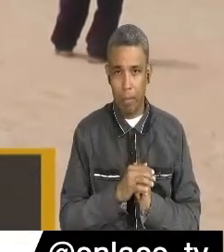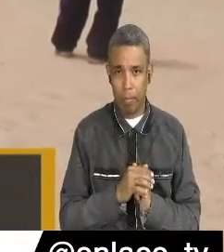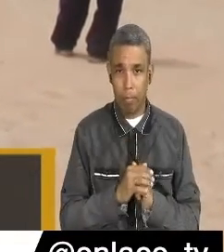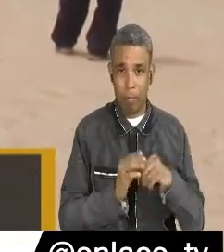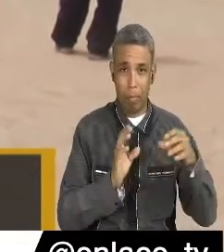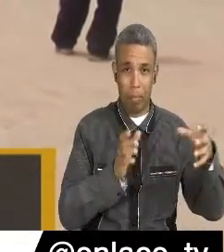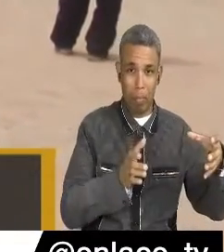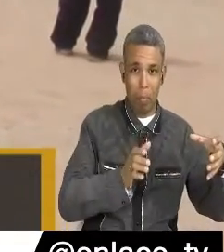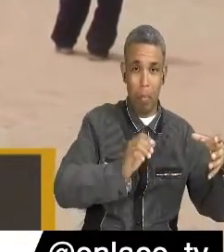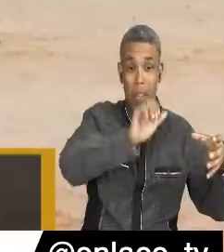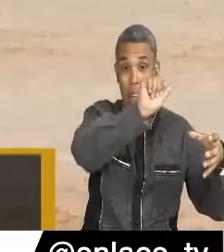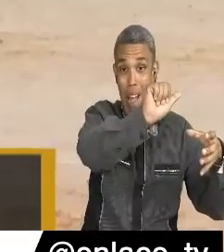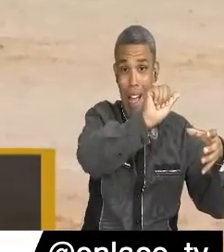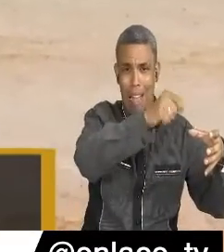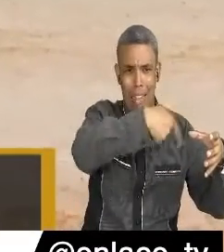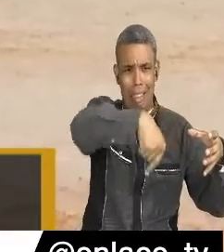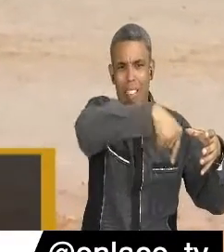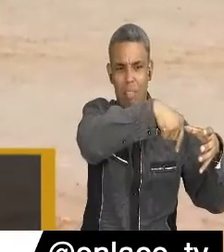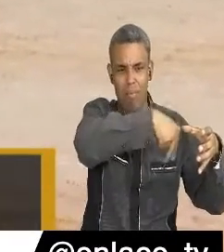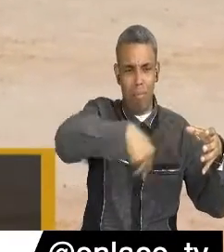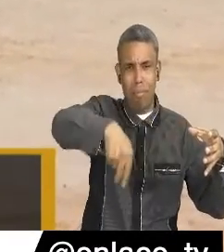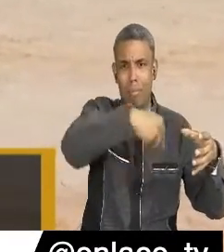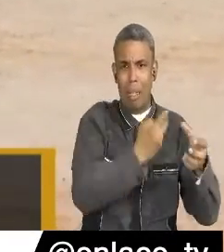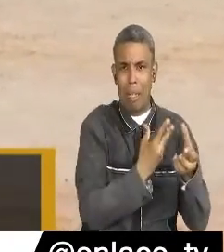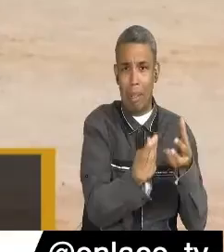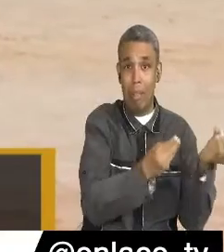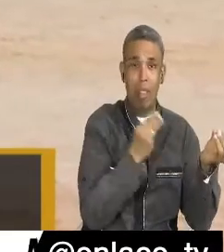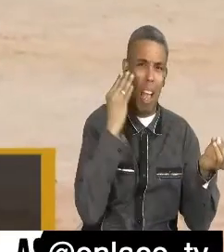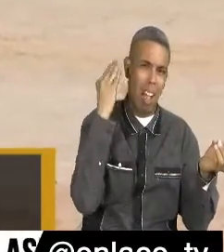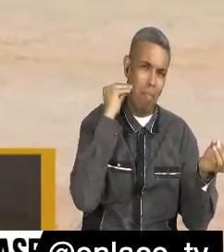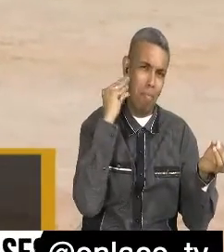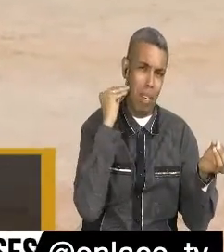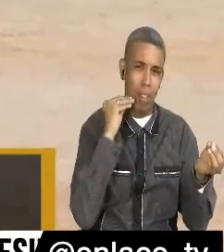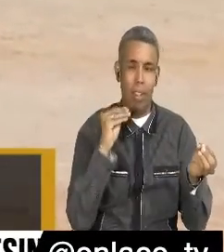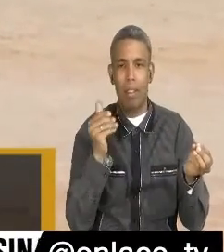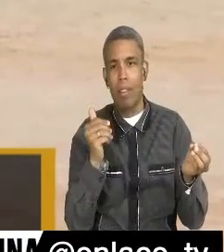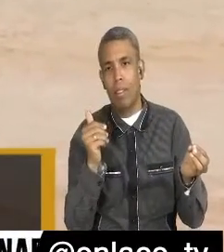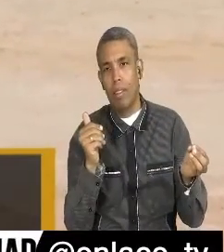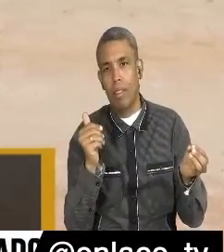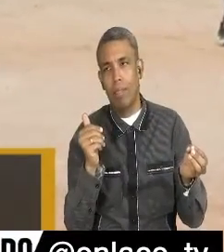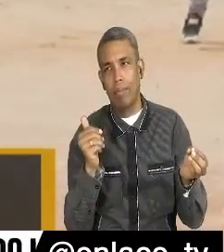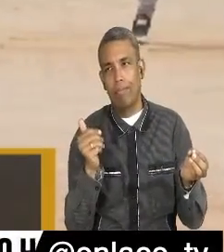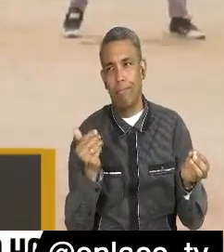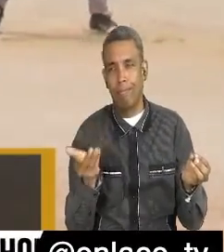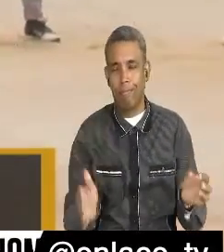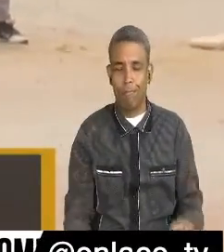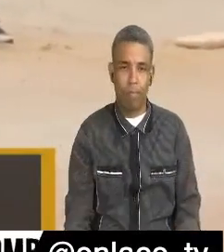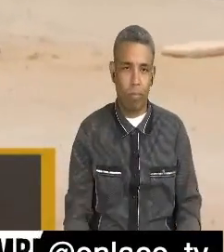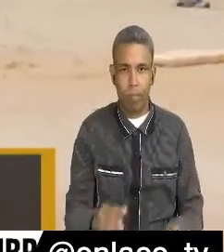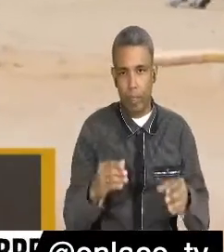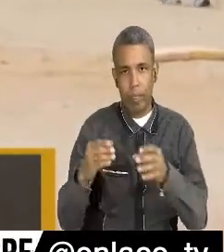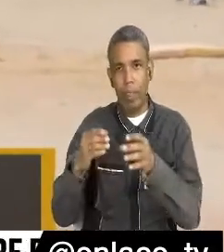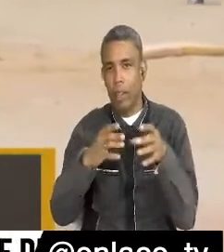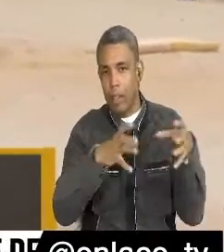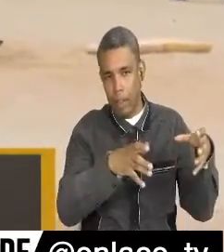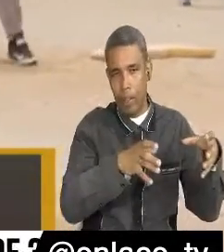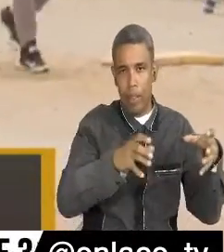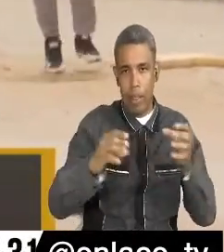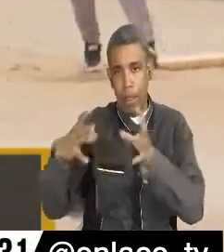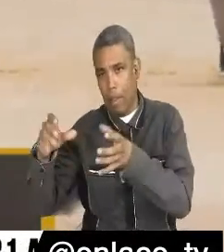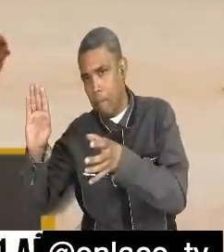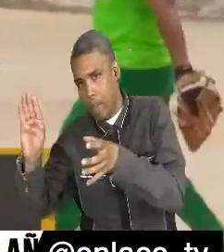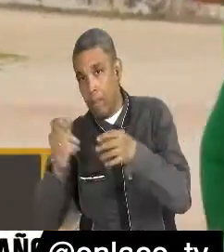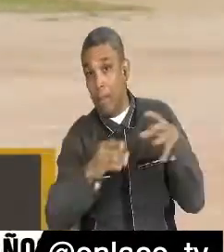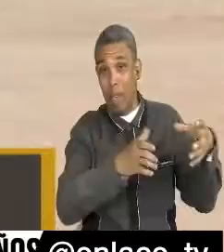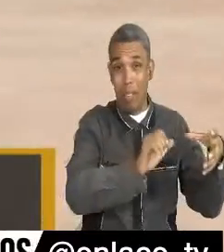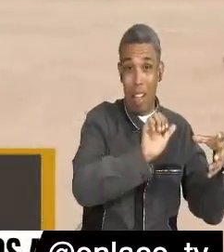representaron a Santander, jugadores que tienen mucho más experiencia. Y la categoría A es donde están prácticamente los muchachos que están ingresando a softball por